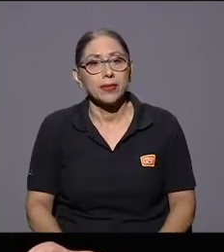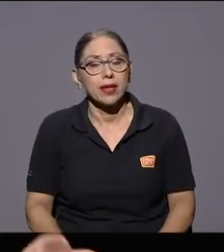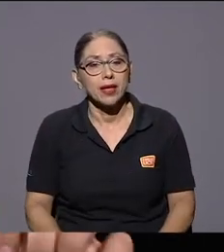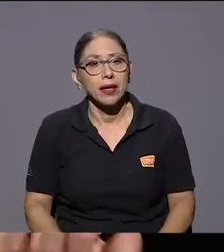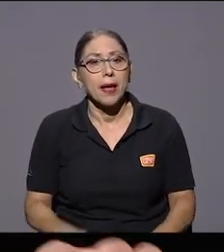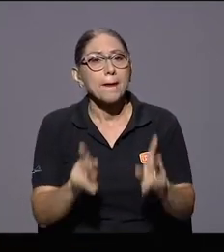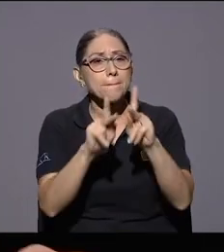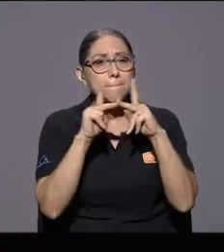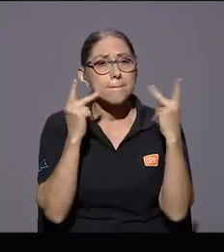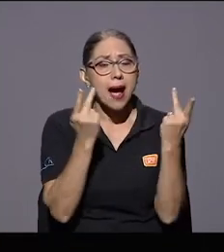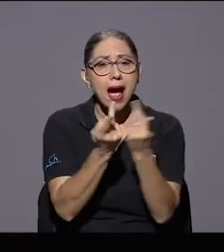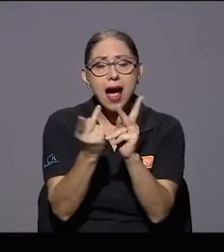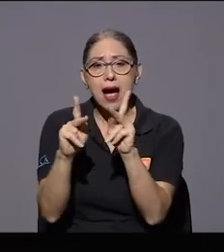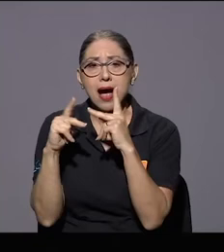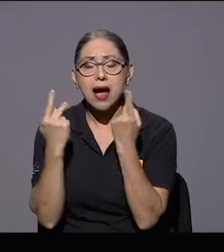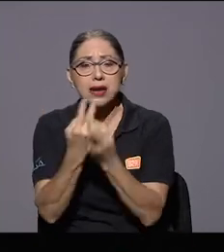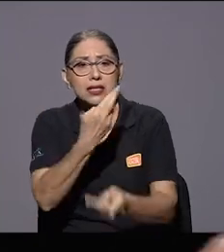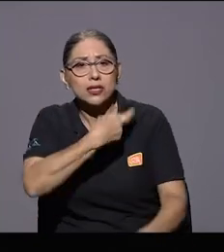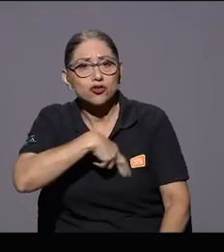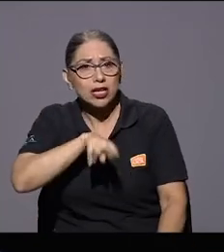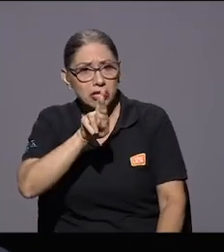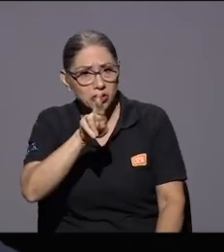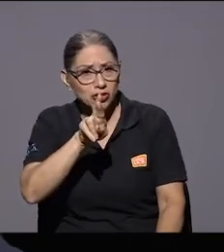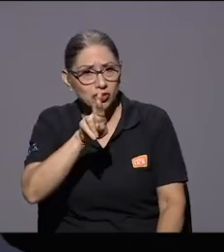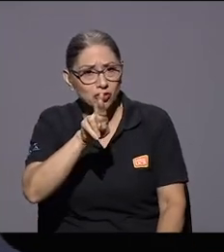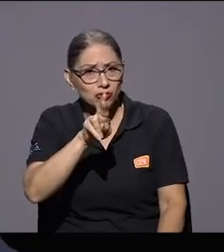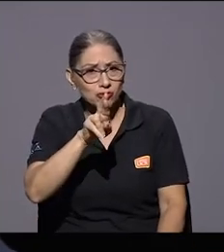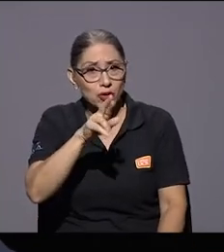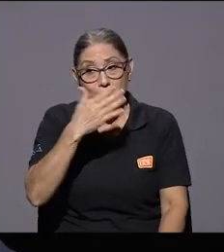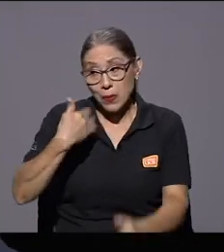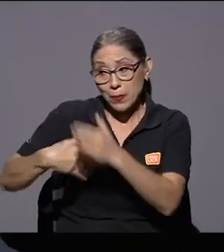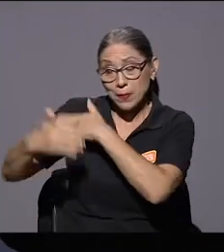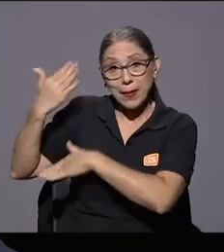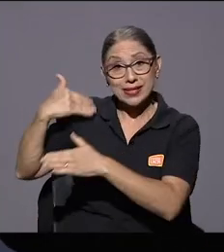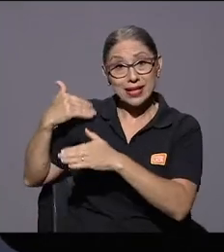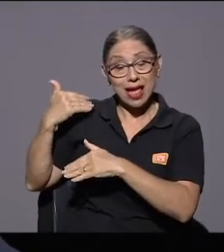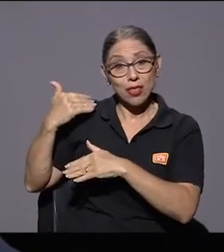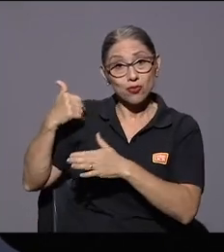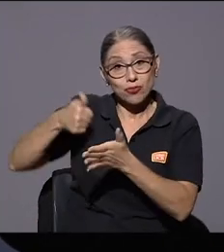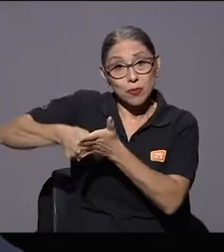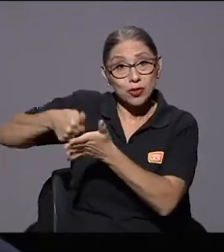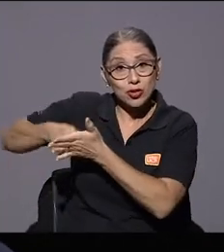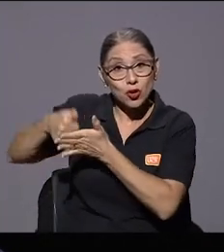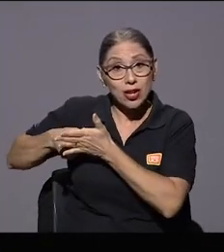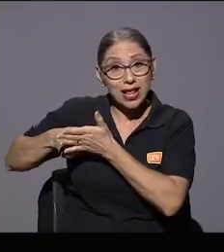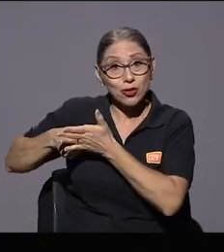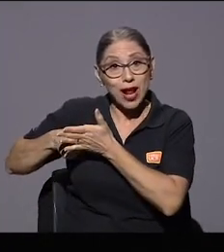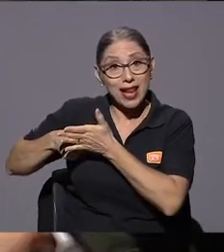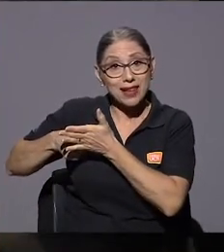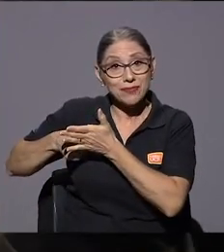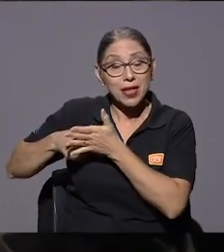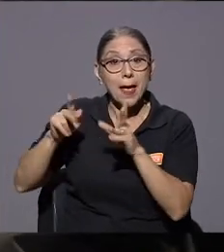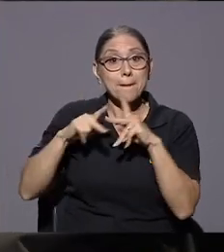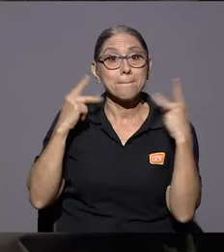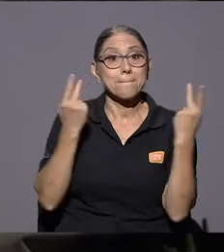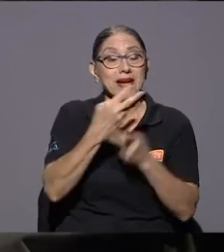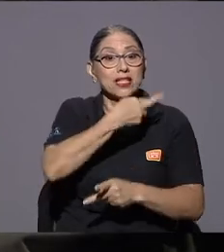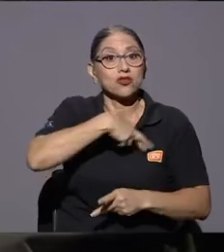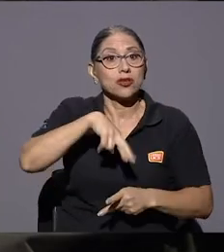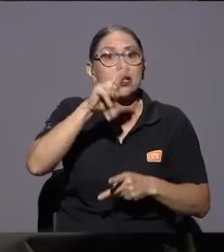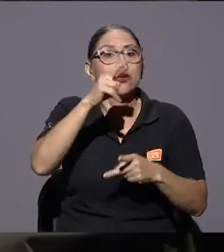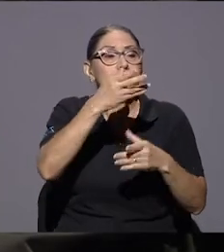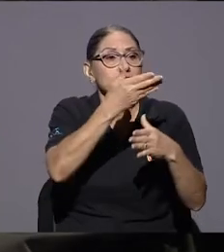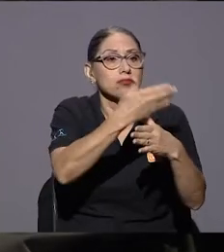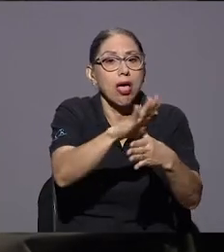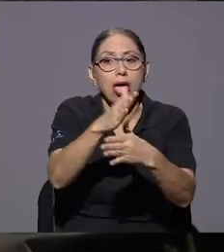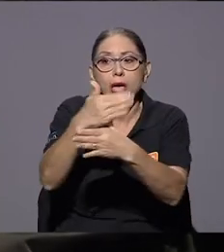partidos religiosos, después de la polarización del pasado proceso electoral, ha venido en aumento. Y